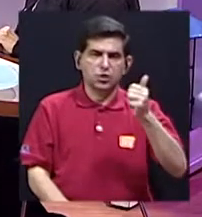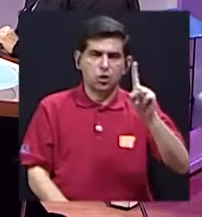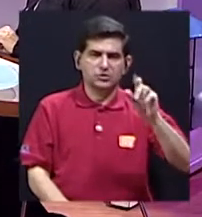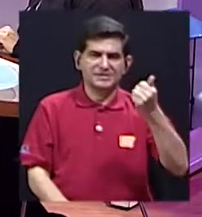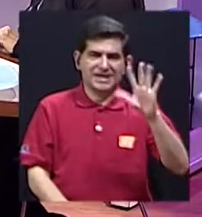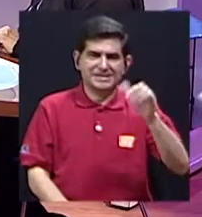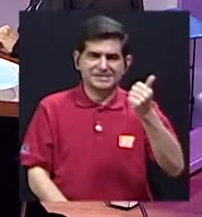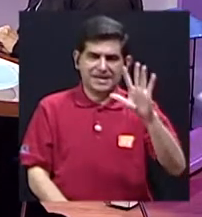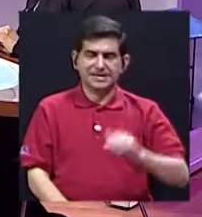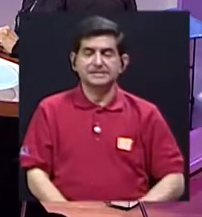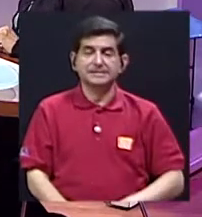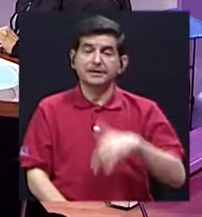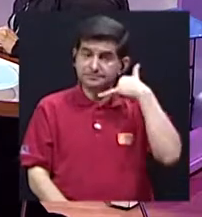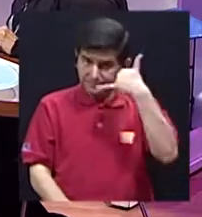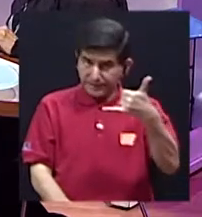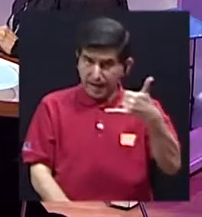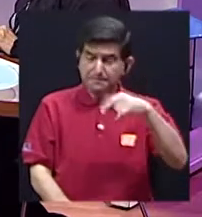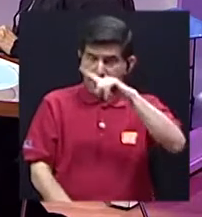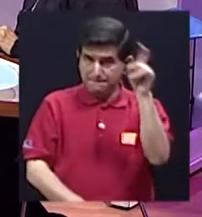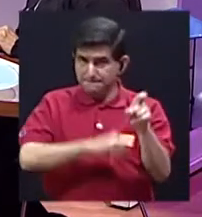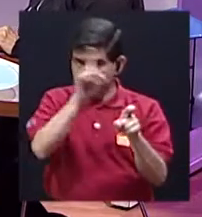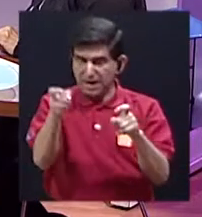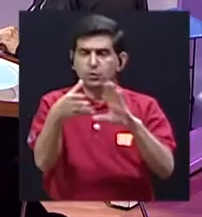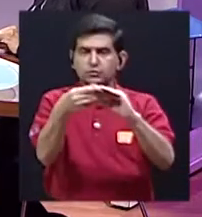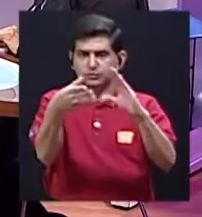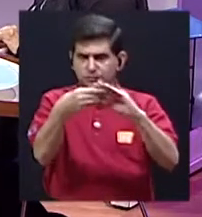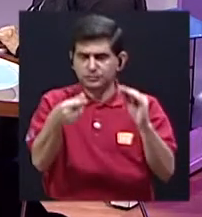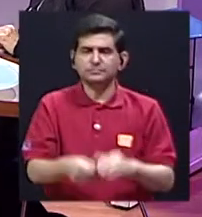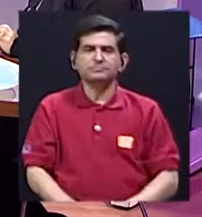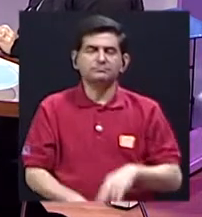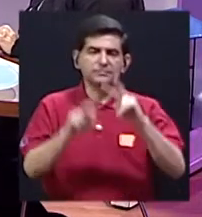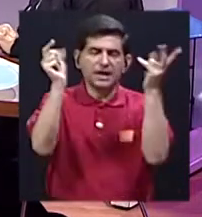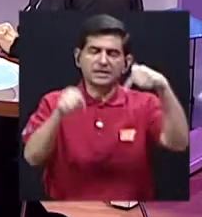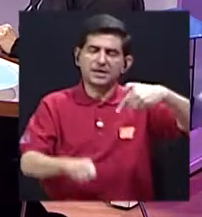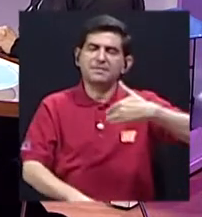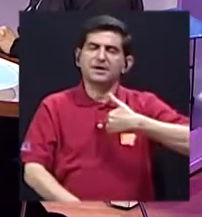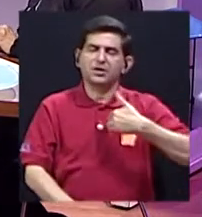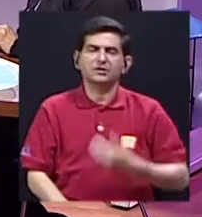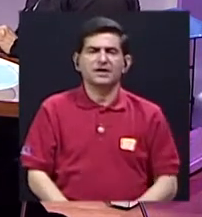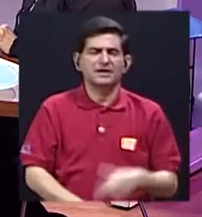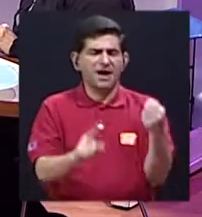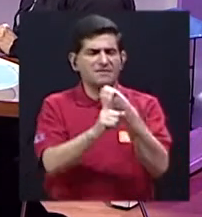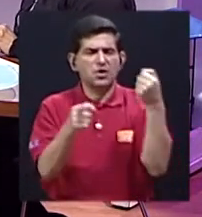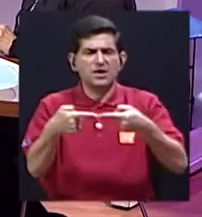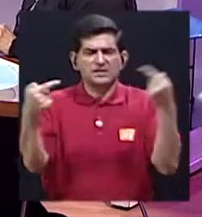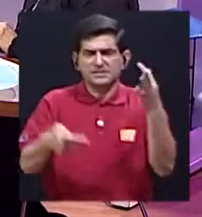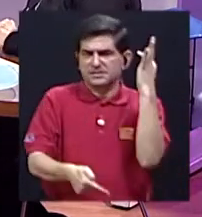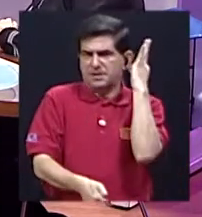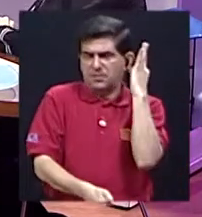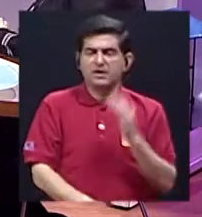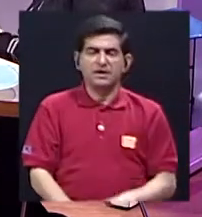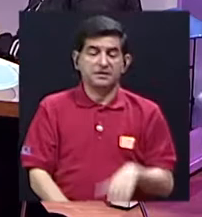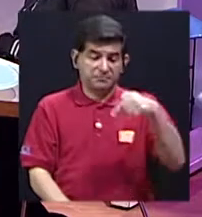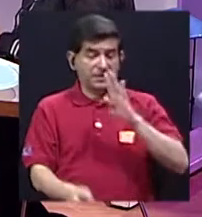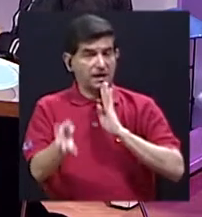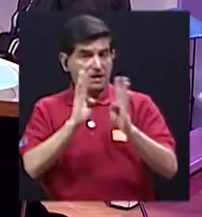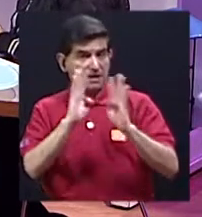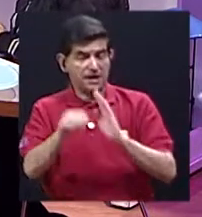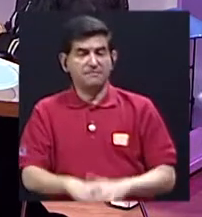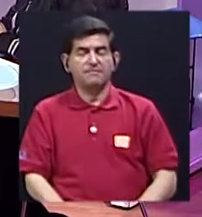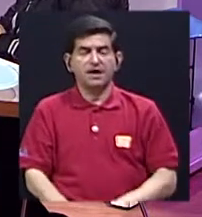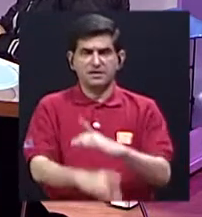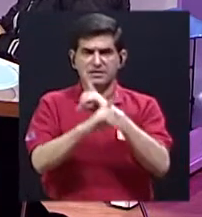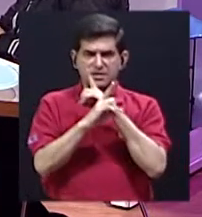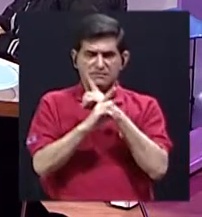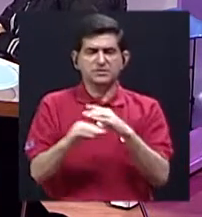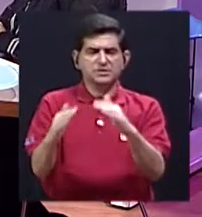15 15 haga su llamada para sus preguntas y comentarios sobre nuestro tema de hoy violencia contra las mujeres y estamos hablando con la